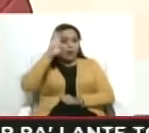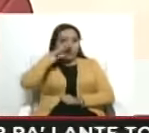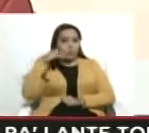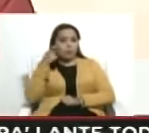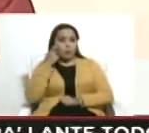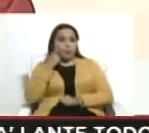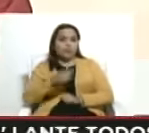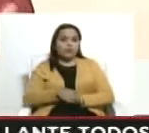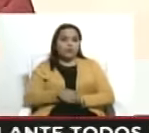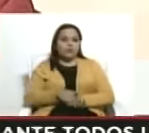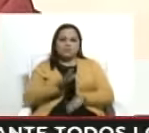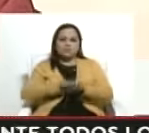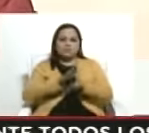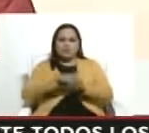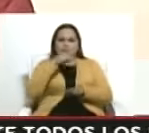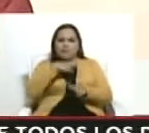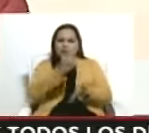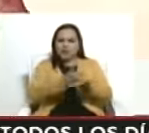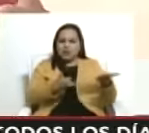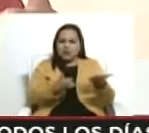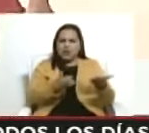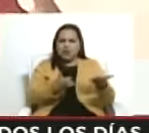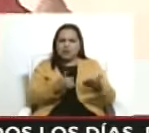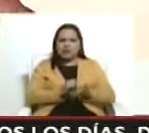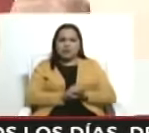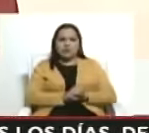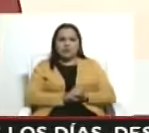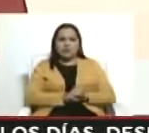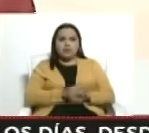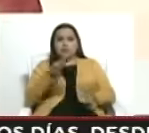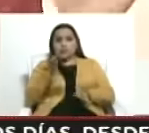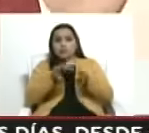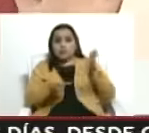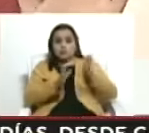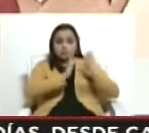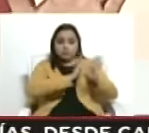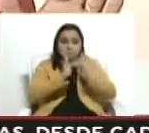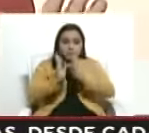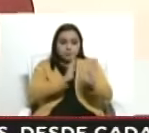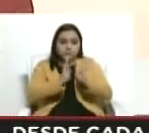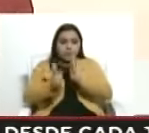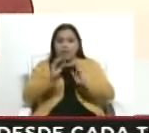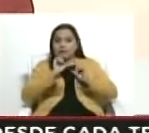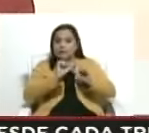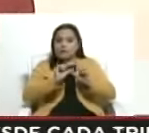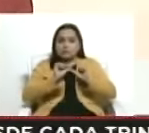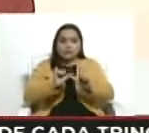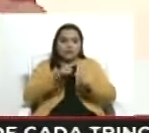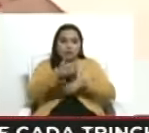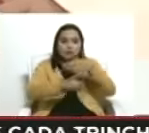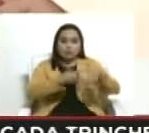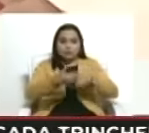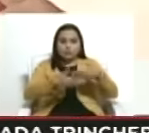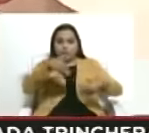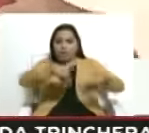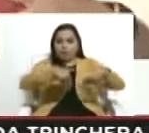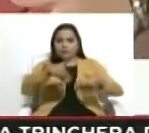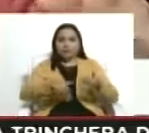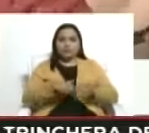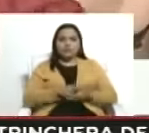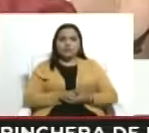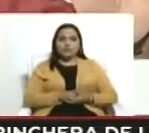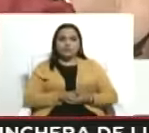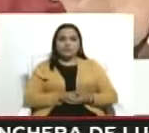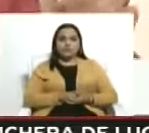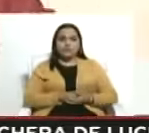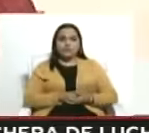¿Por qué no les inscribieron? ¿Por qué no lanzaron eso a nosotros? Afortunadamente el cronograma electoral sigue su avance, dejando